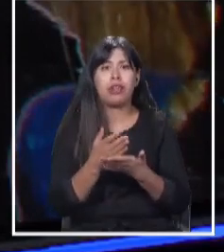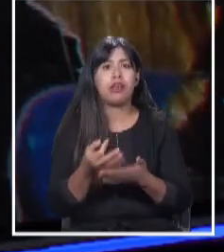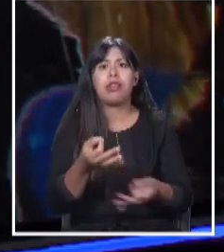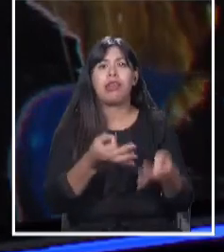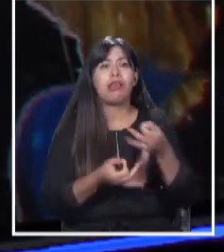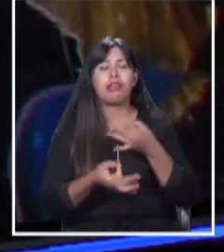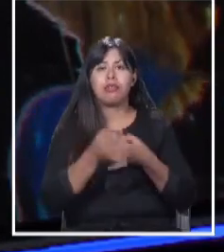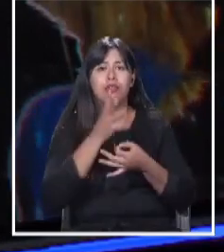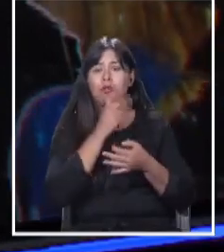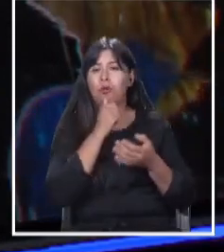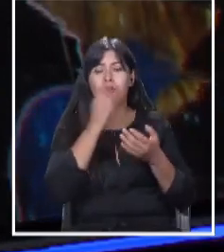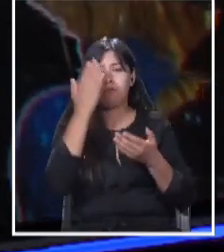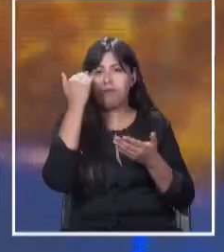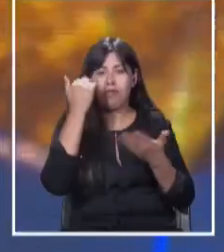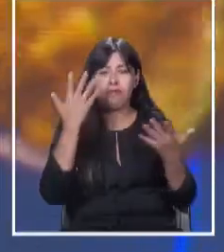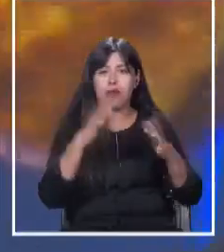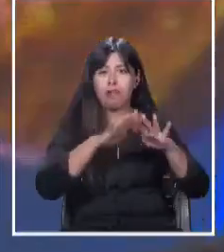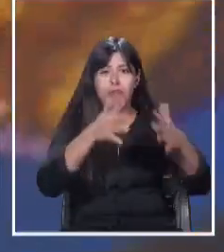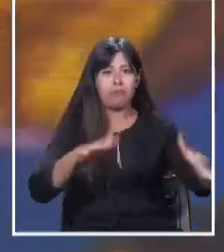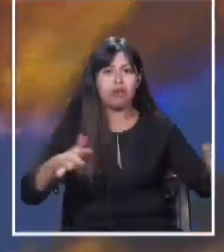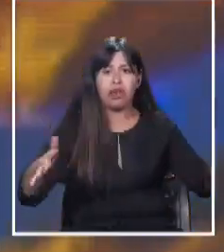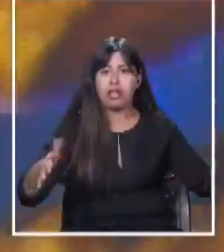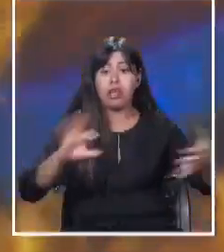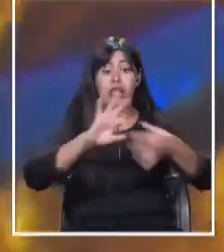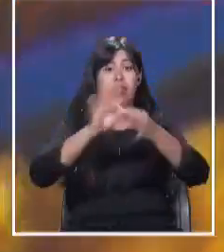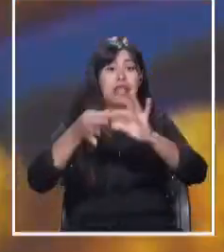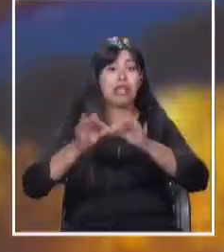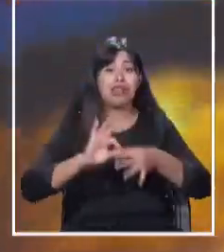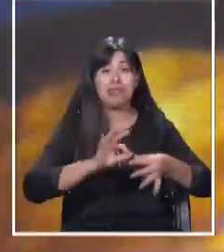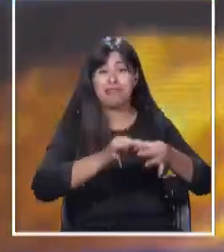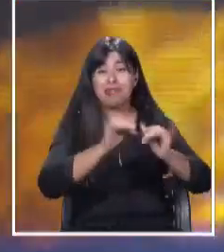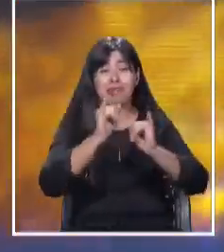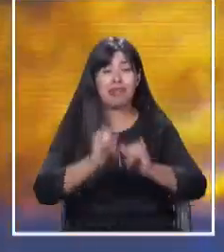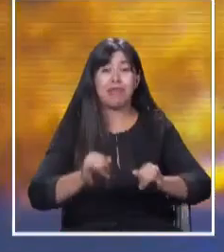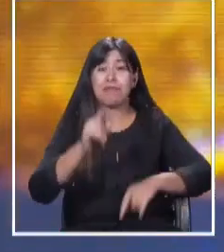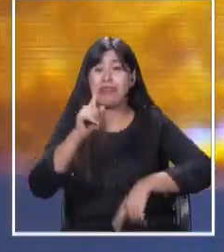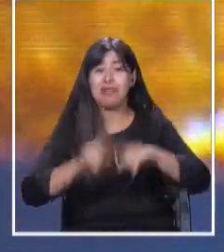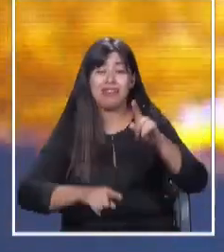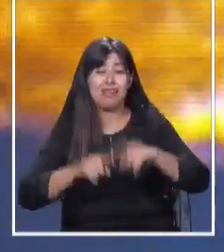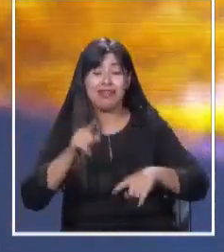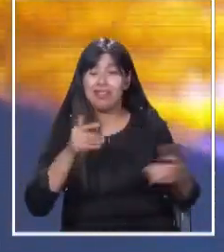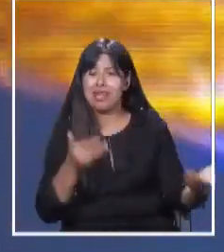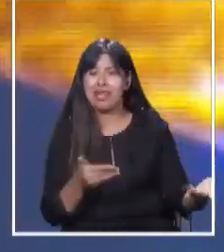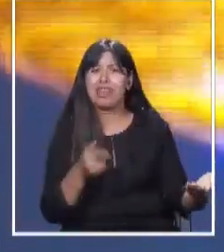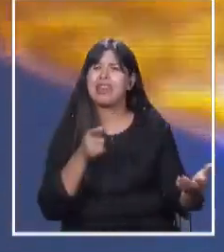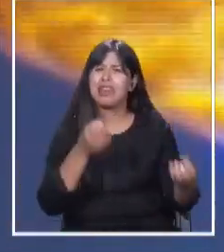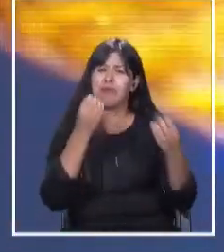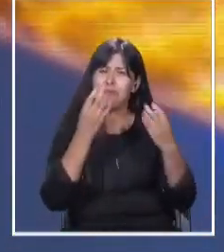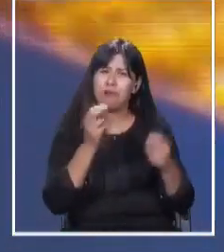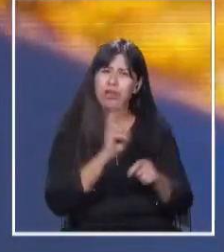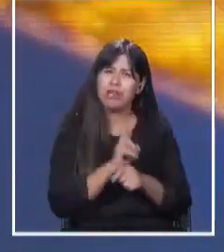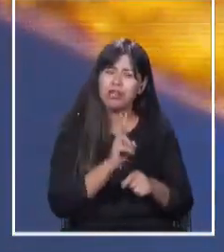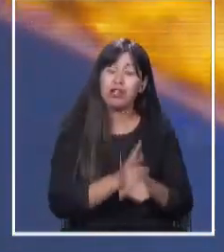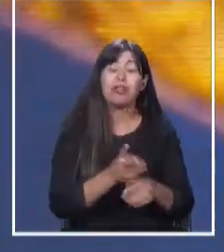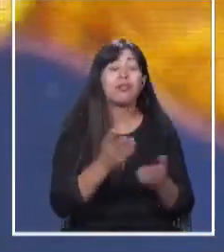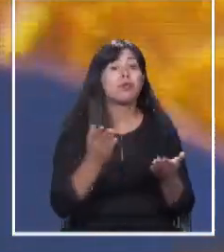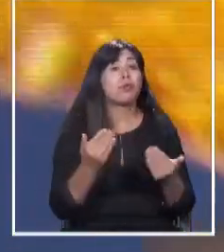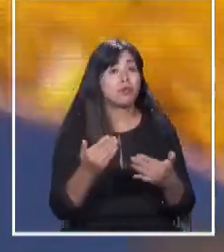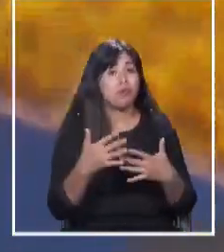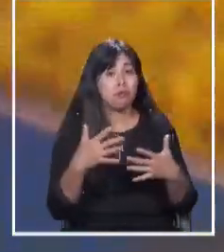no tenemos formación sobre el mar, ¿no? Casi todo el ecosistema siempre que se habla es terrestre. Entonces esa formación docente para mí es muy